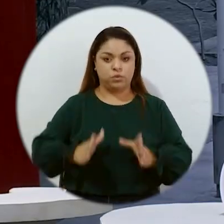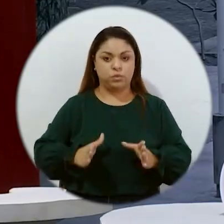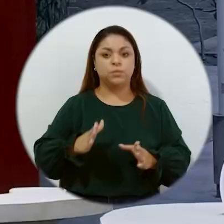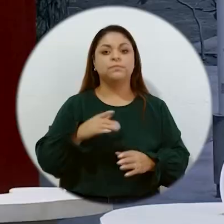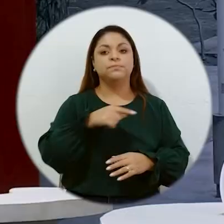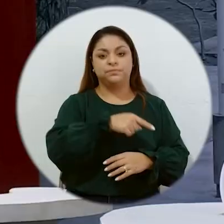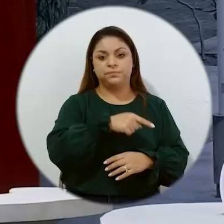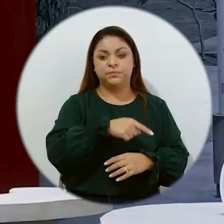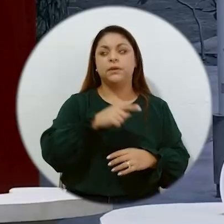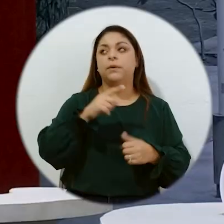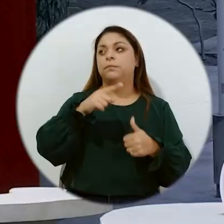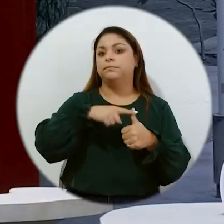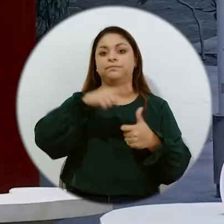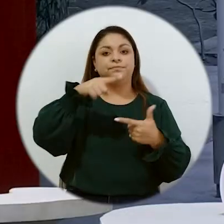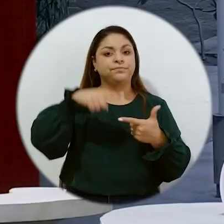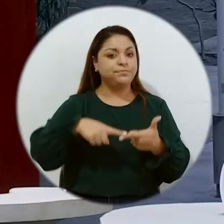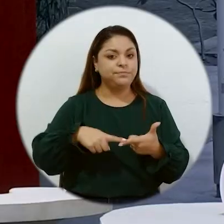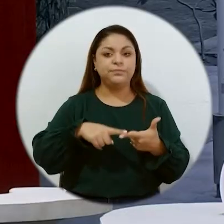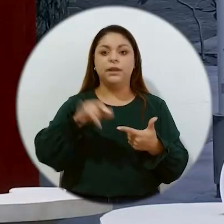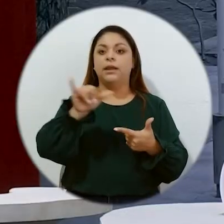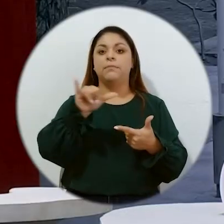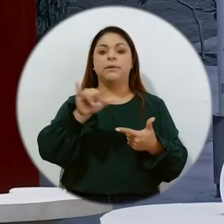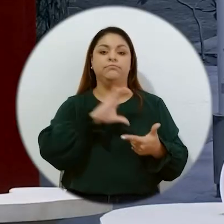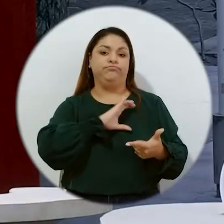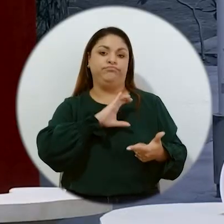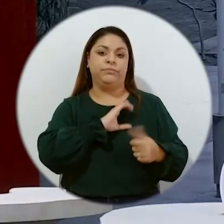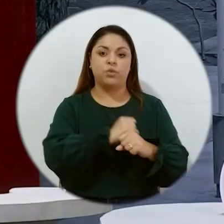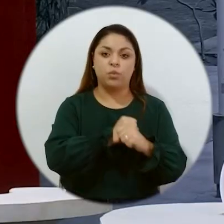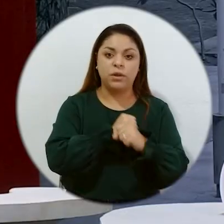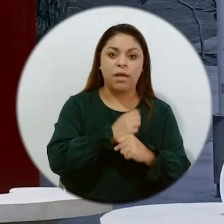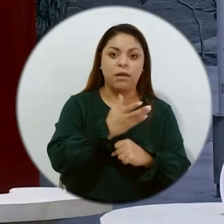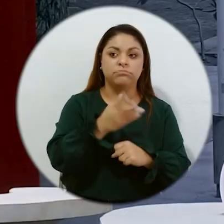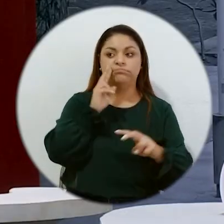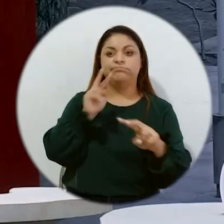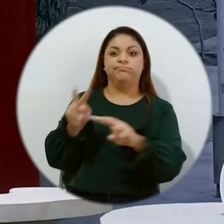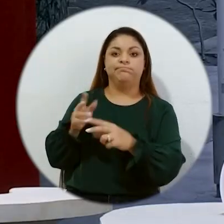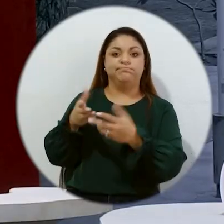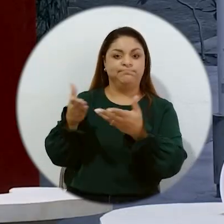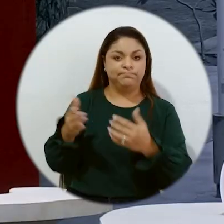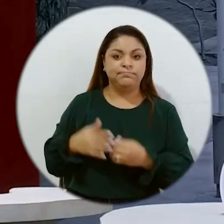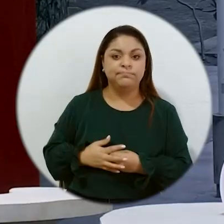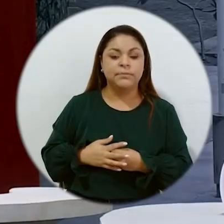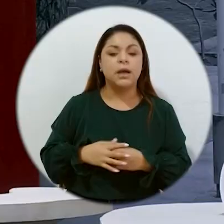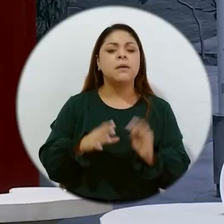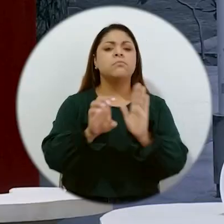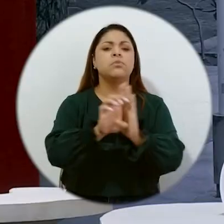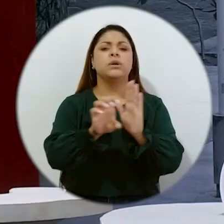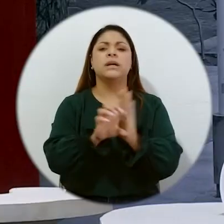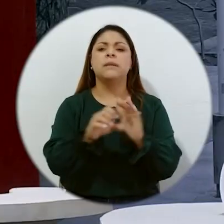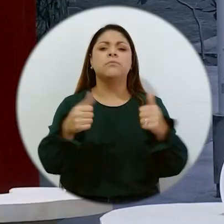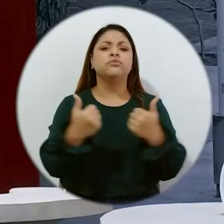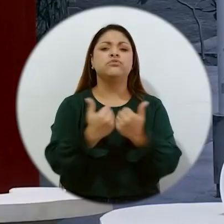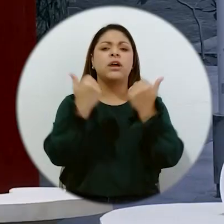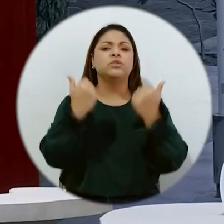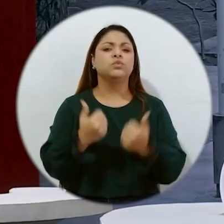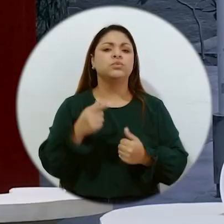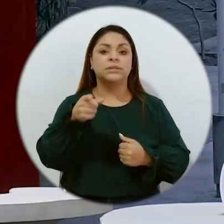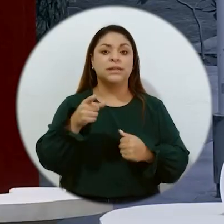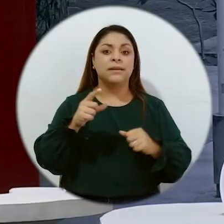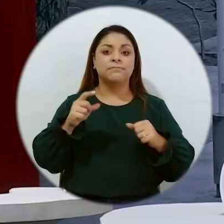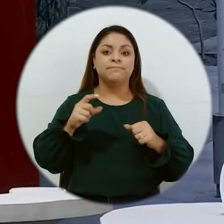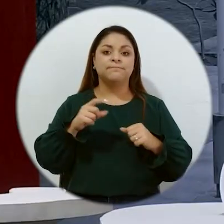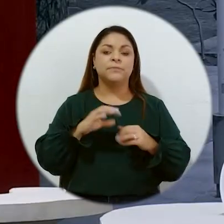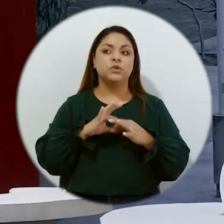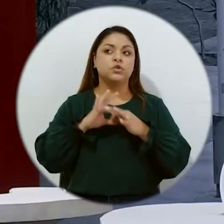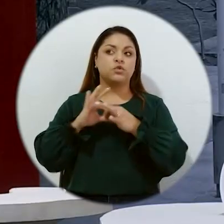conservación, ¿verdad? Esos recursos tienen que ver con el tema de seguridad. Otro de los grandes retos es, por ejemplo, en